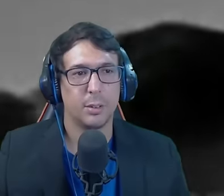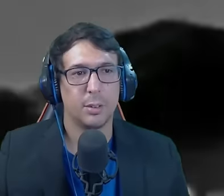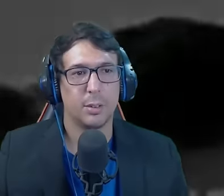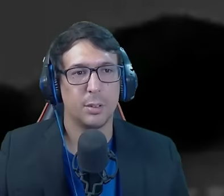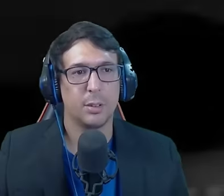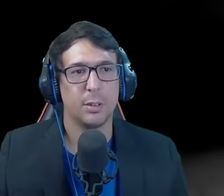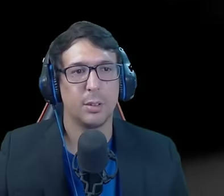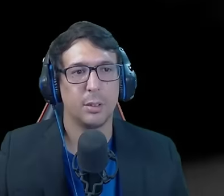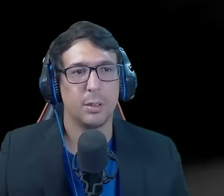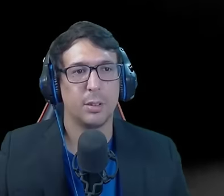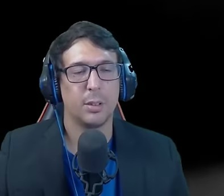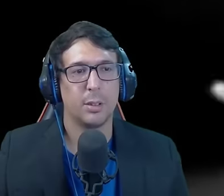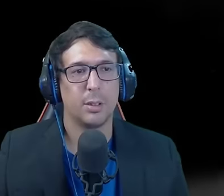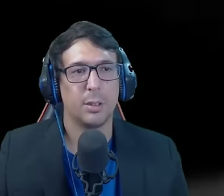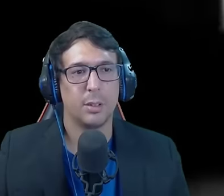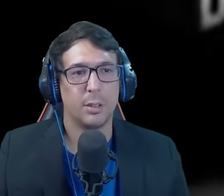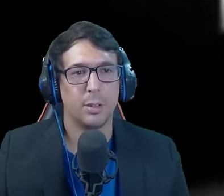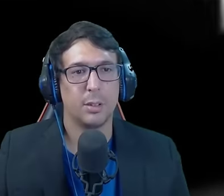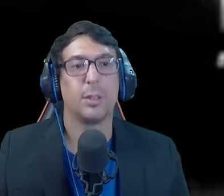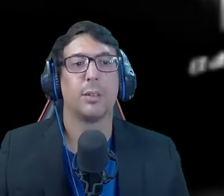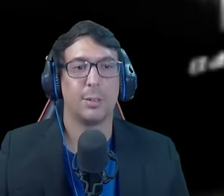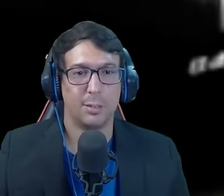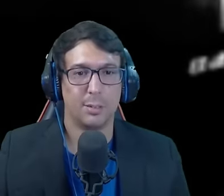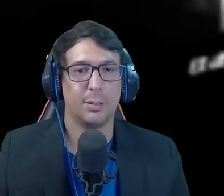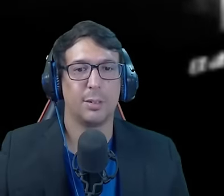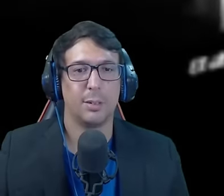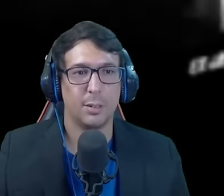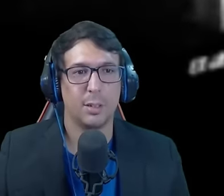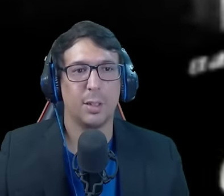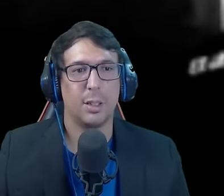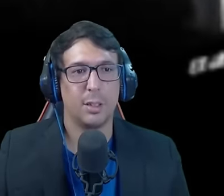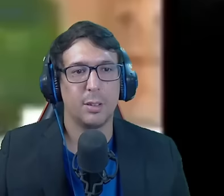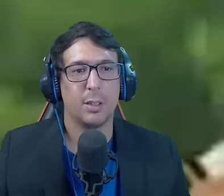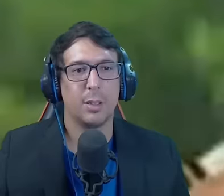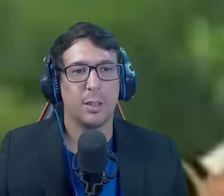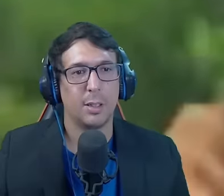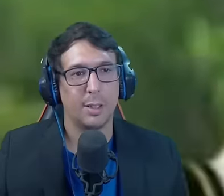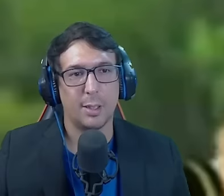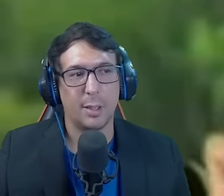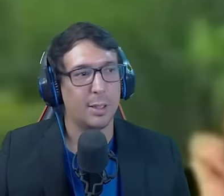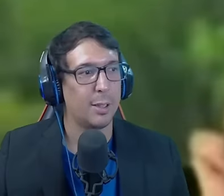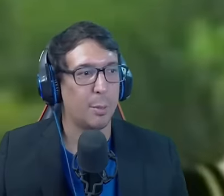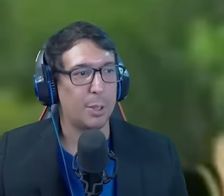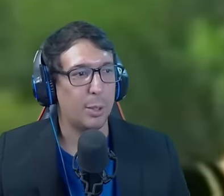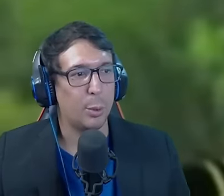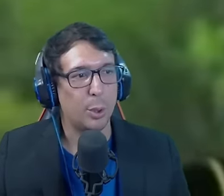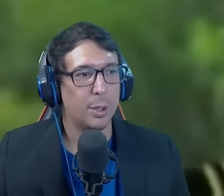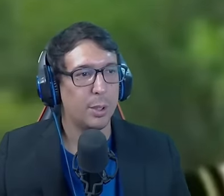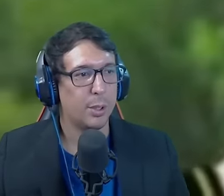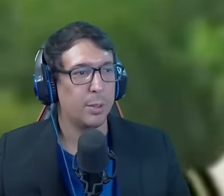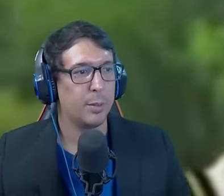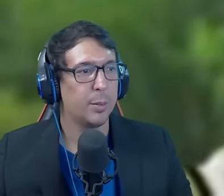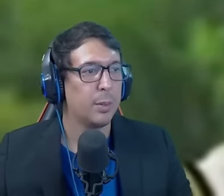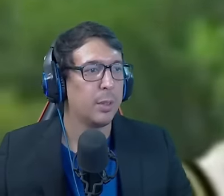los más avanzados y modernos servicios, como acceso a carreteras, correo y puertos, entre otros. Claramente los publicistas de la